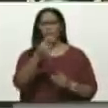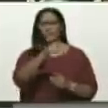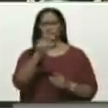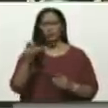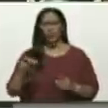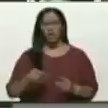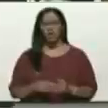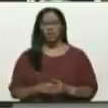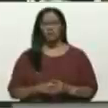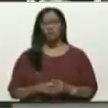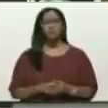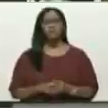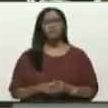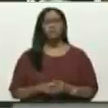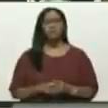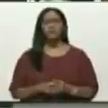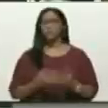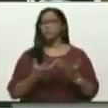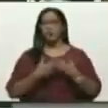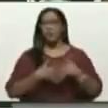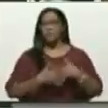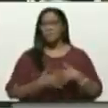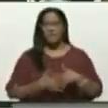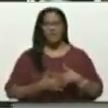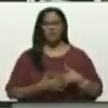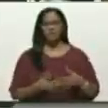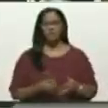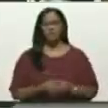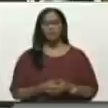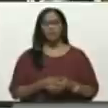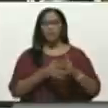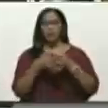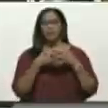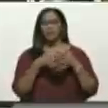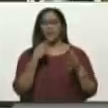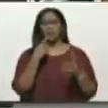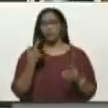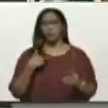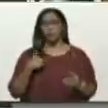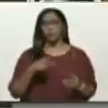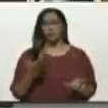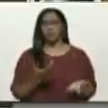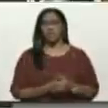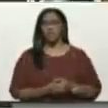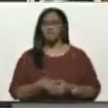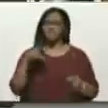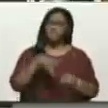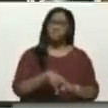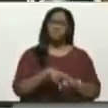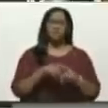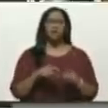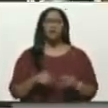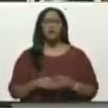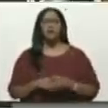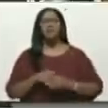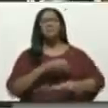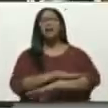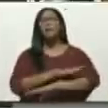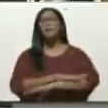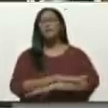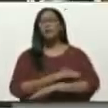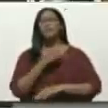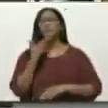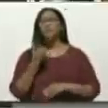Y puso su cara y sus empresas. El imperialismo dijo, no, yo tengo que cobrársela. Y se ha portado mejor que